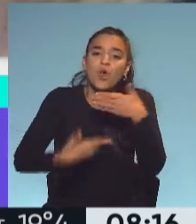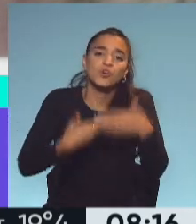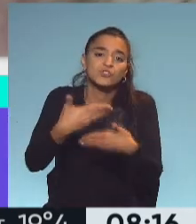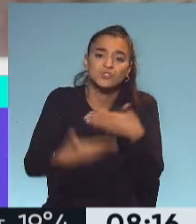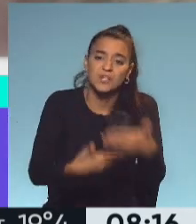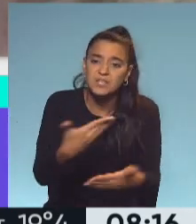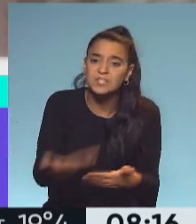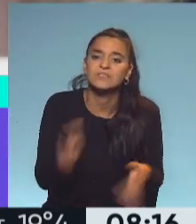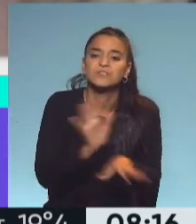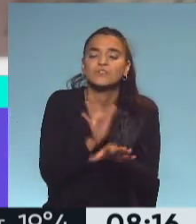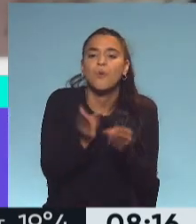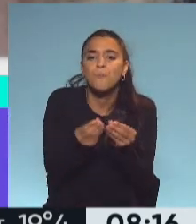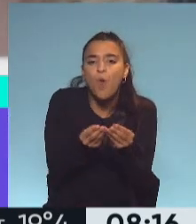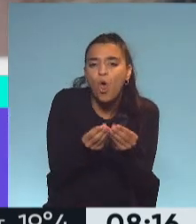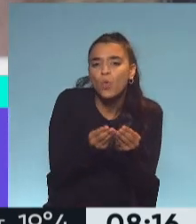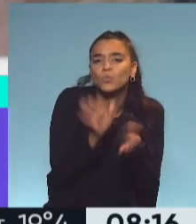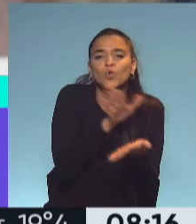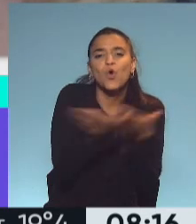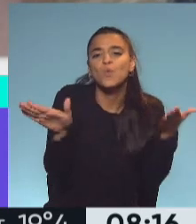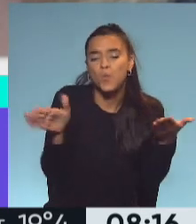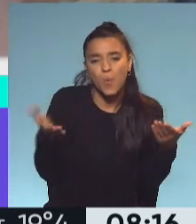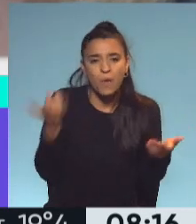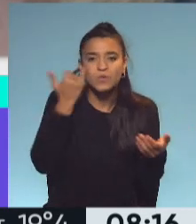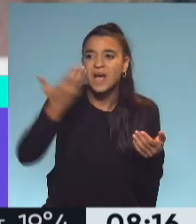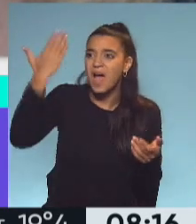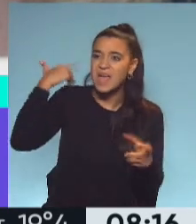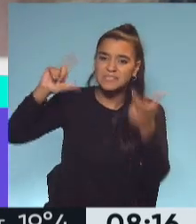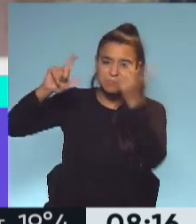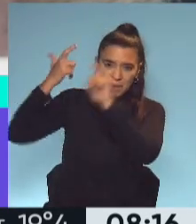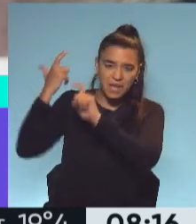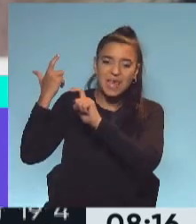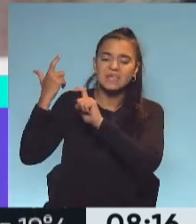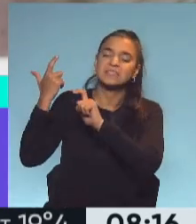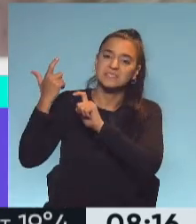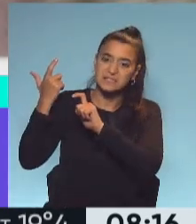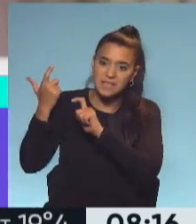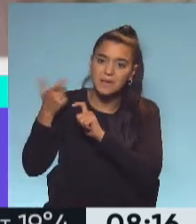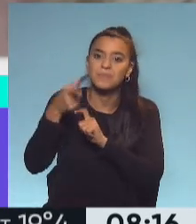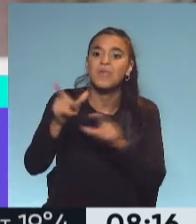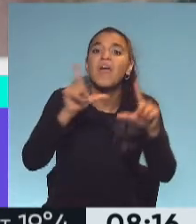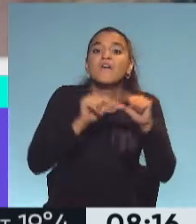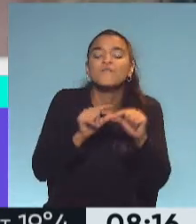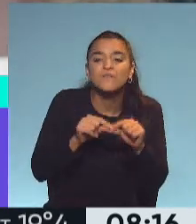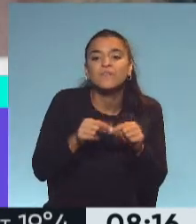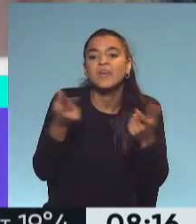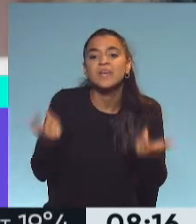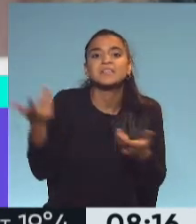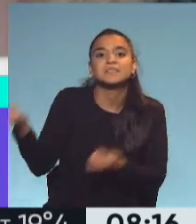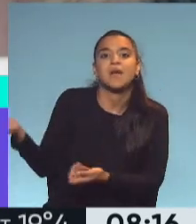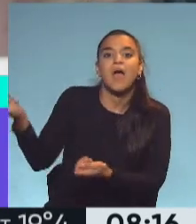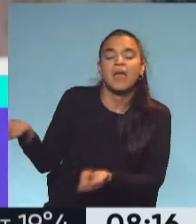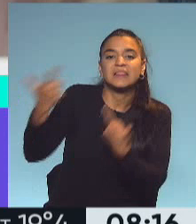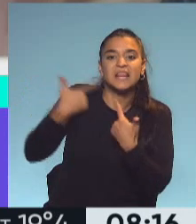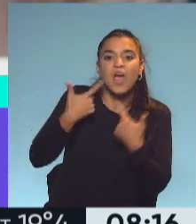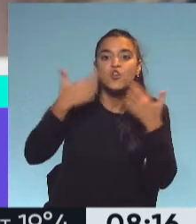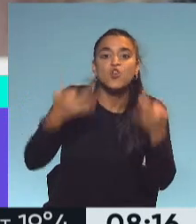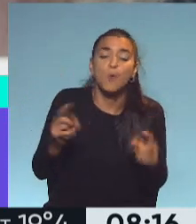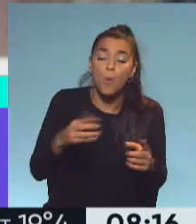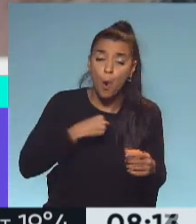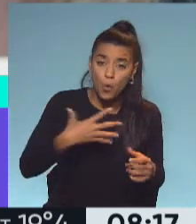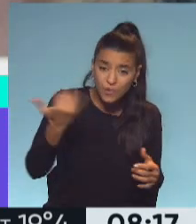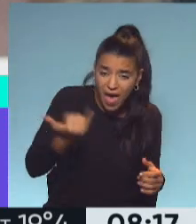de un producto biológico nuevo, que ya hemos tenido experiencia muchas veces que las fechas o cronogramas de entrega no se cumplen, no porque no haya